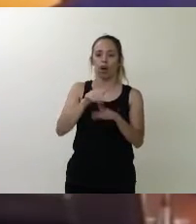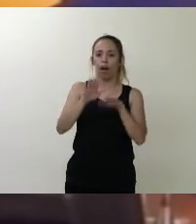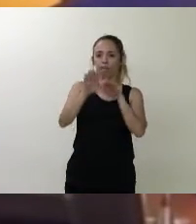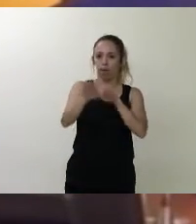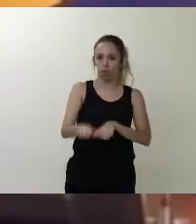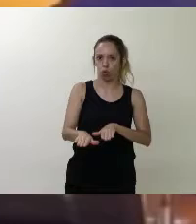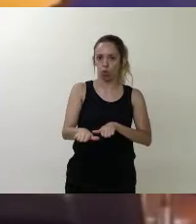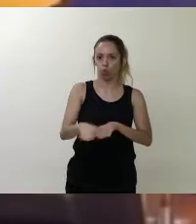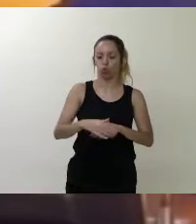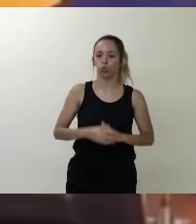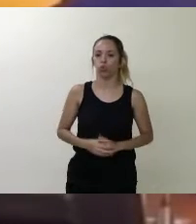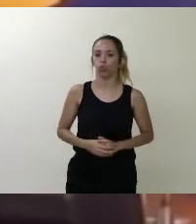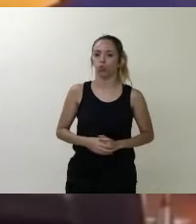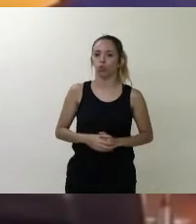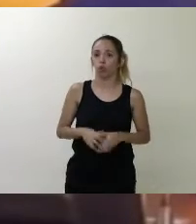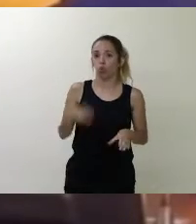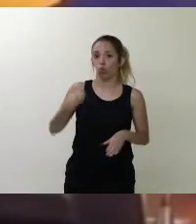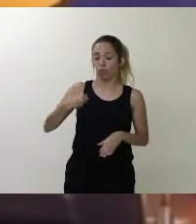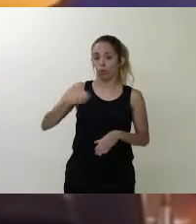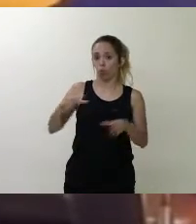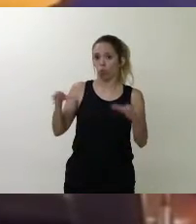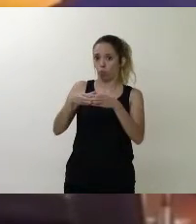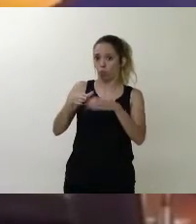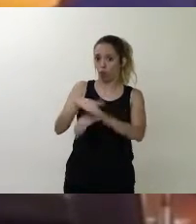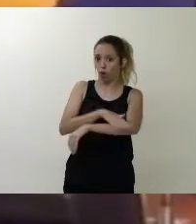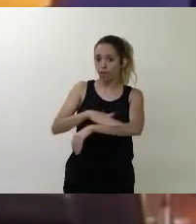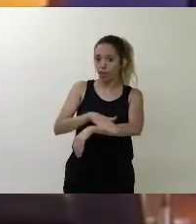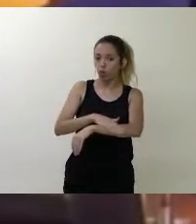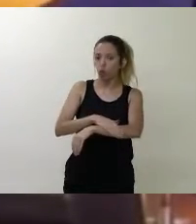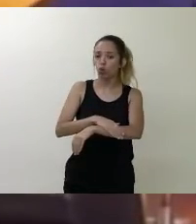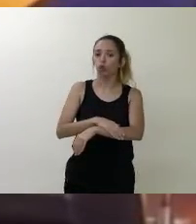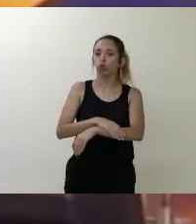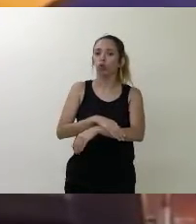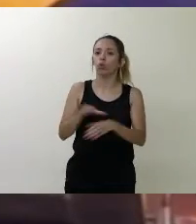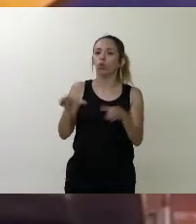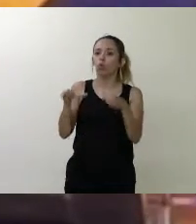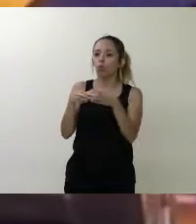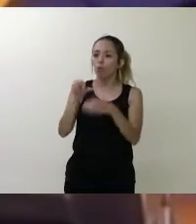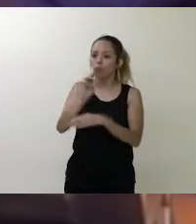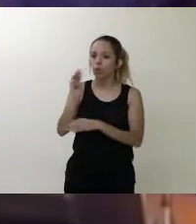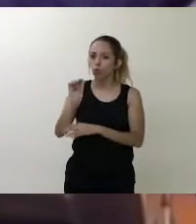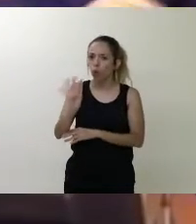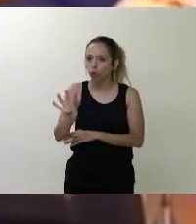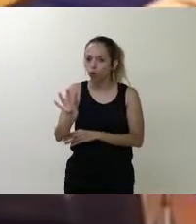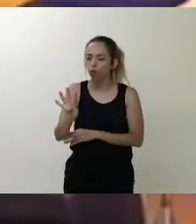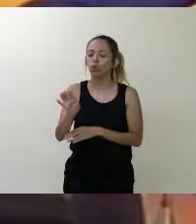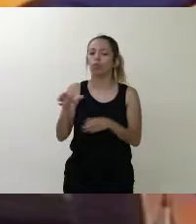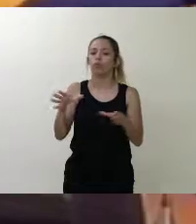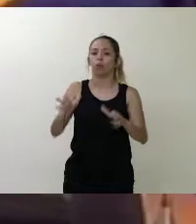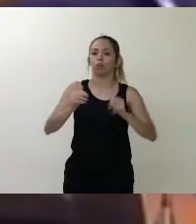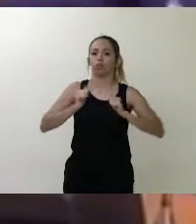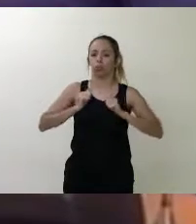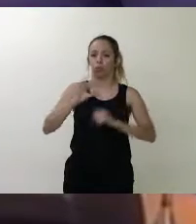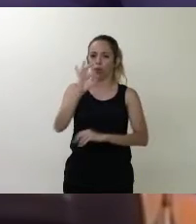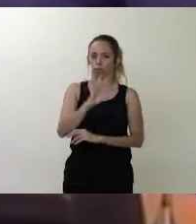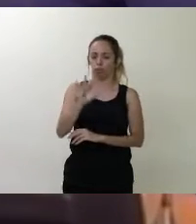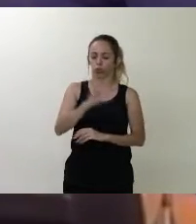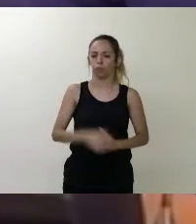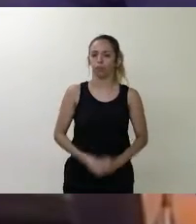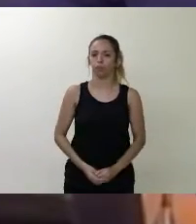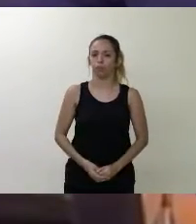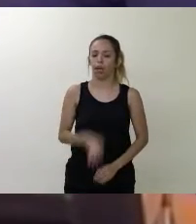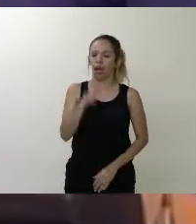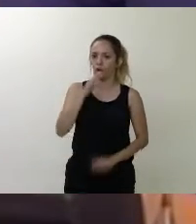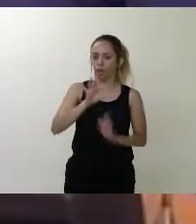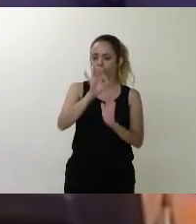al grupo de gobierno. En contra el grupo popular, son 4, y abstención el grupo Podemos. Pasamos